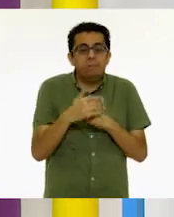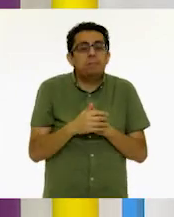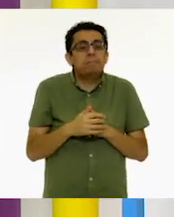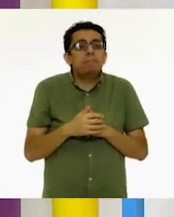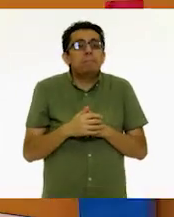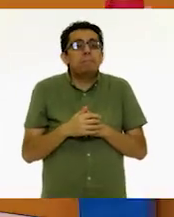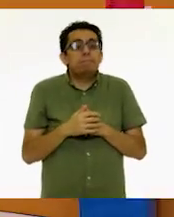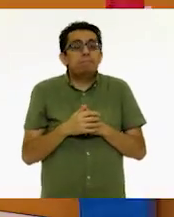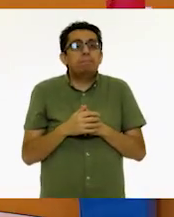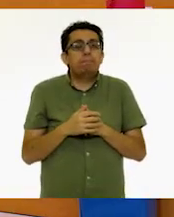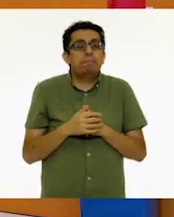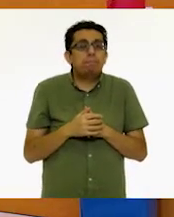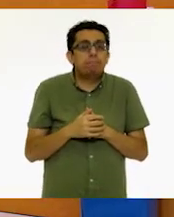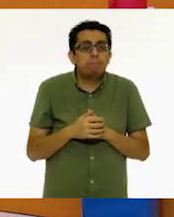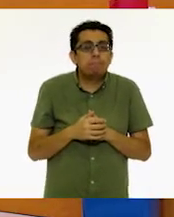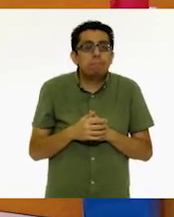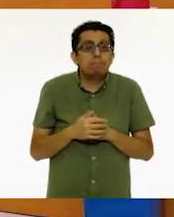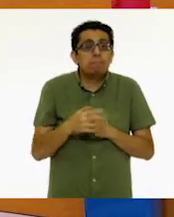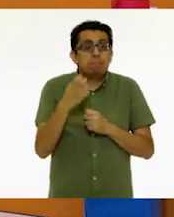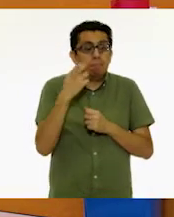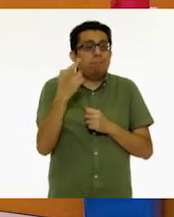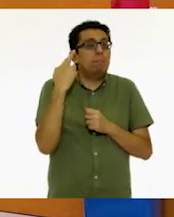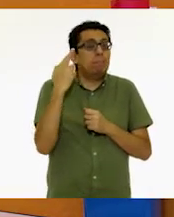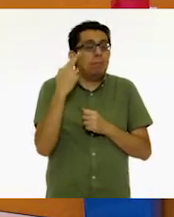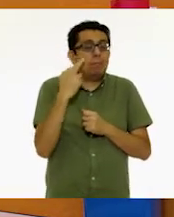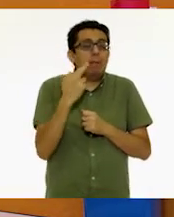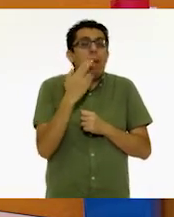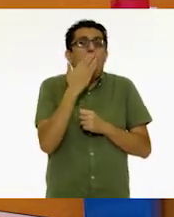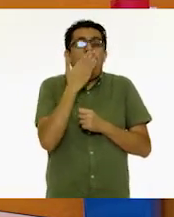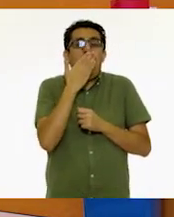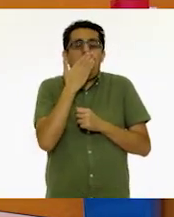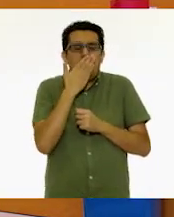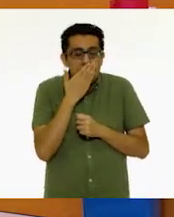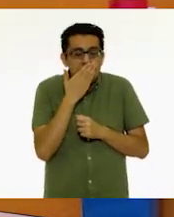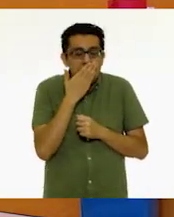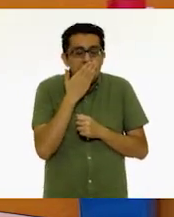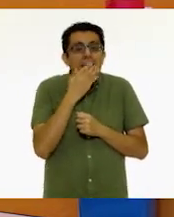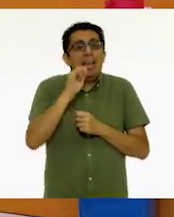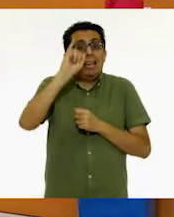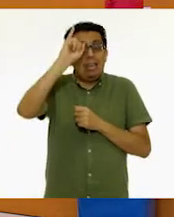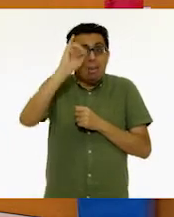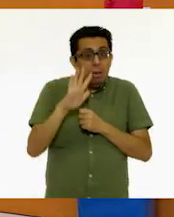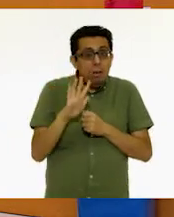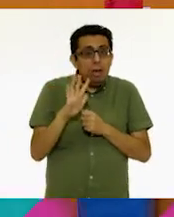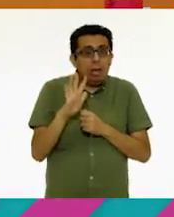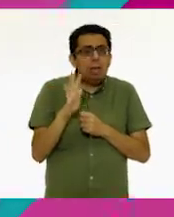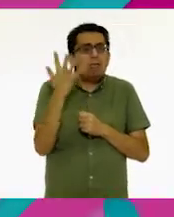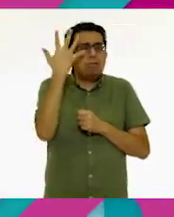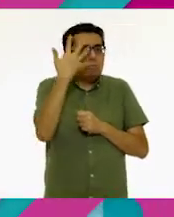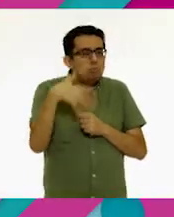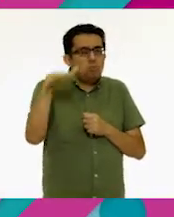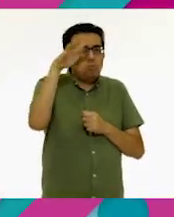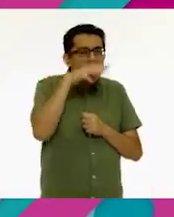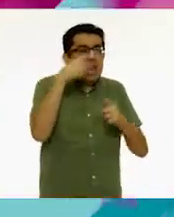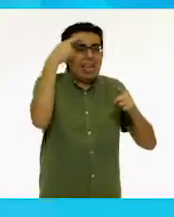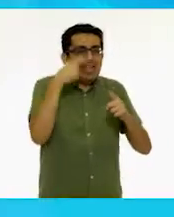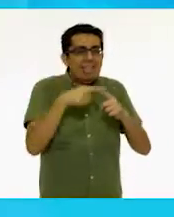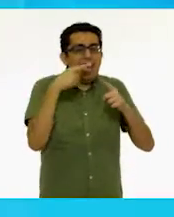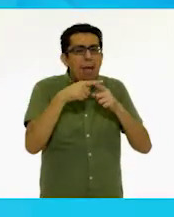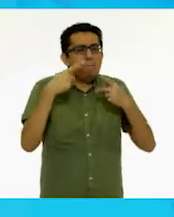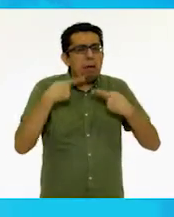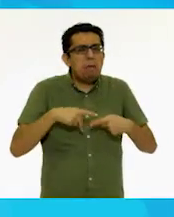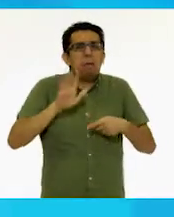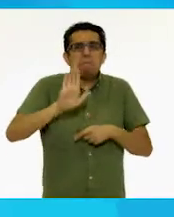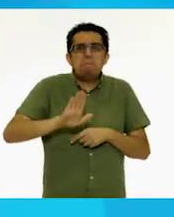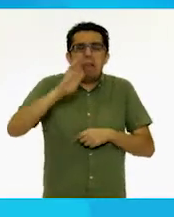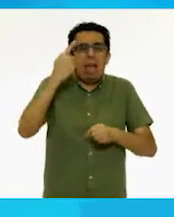Ah, sí. Entonces, bueno, sí, es el sonido de un estornudo. Ah. En la imagen vamos a buscar qué persona se está enfermando.